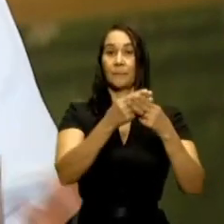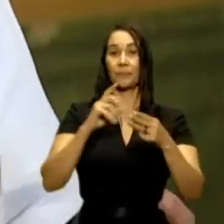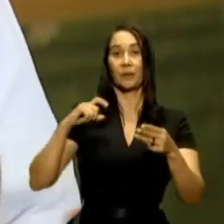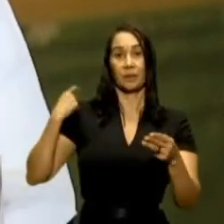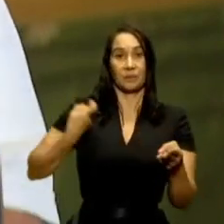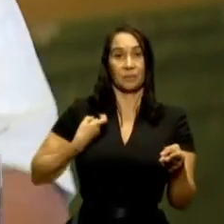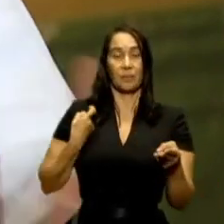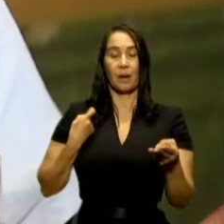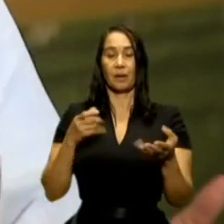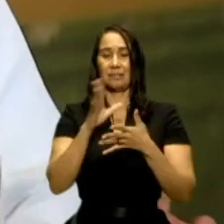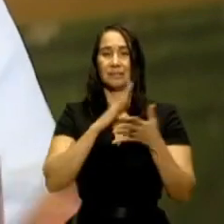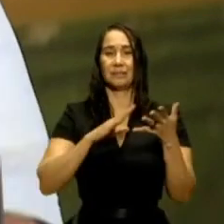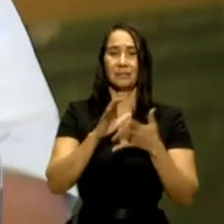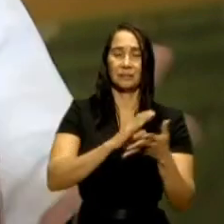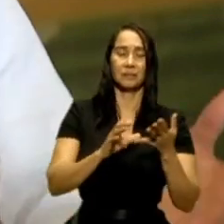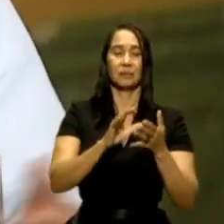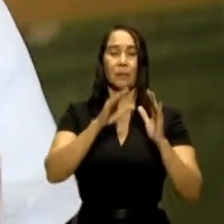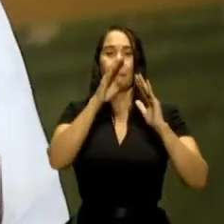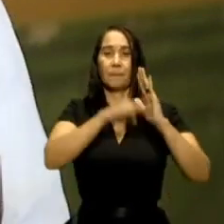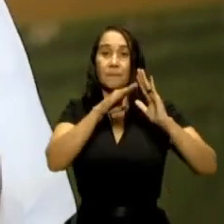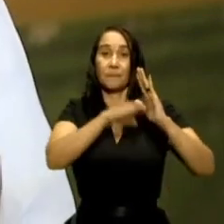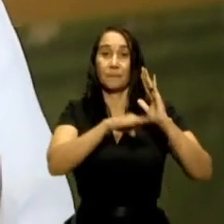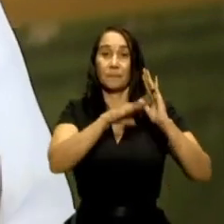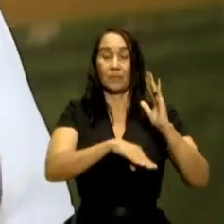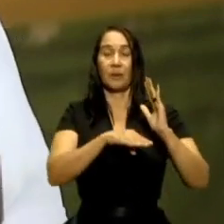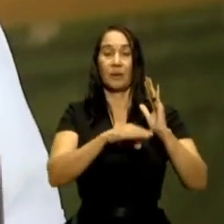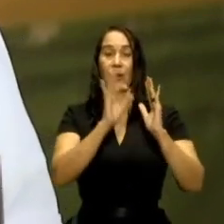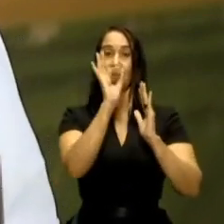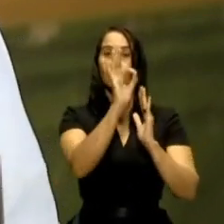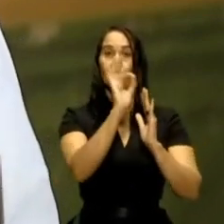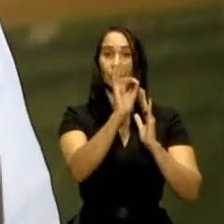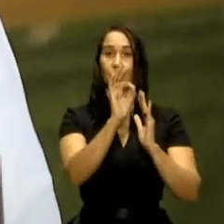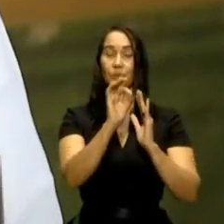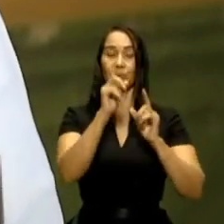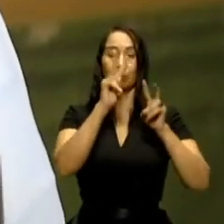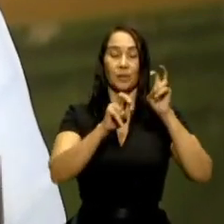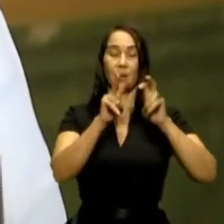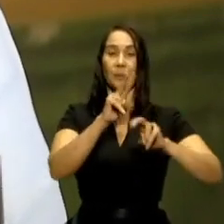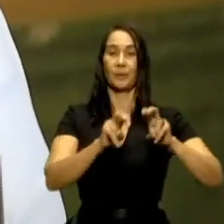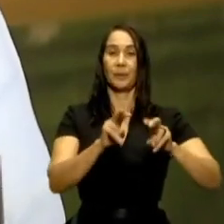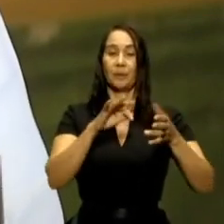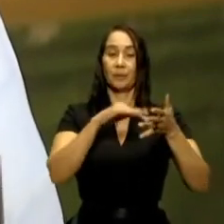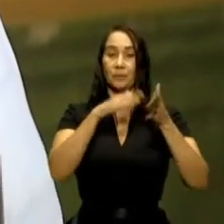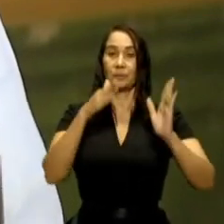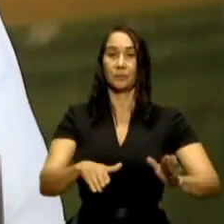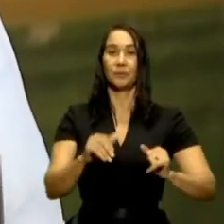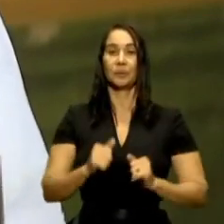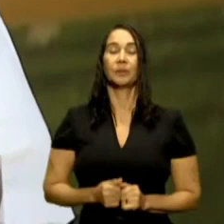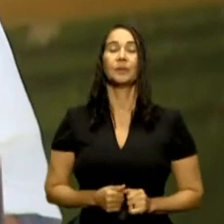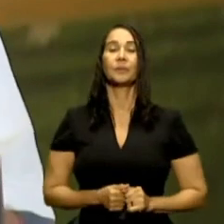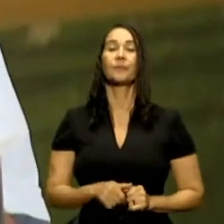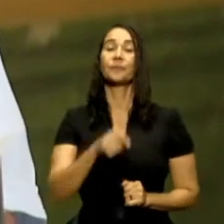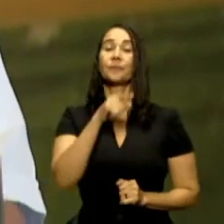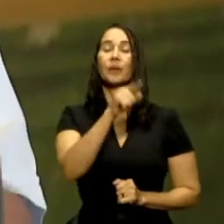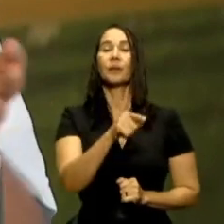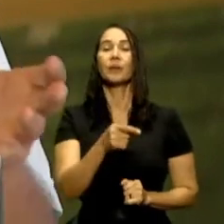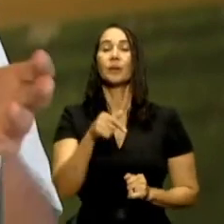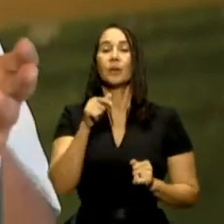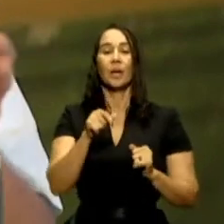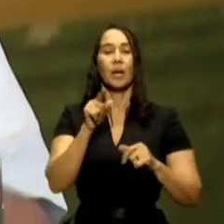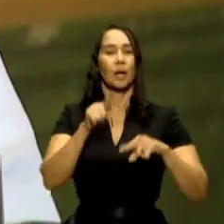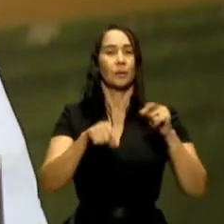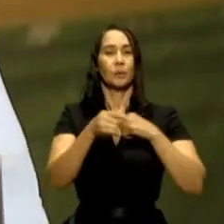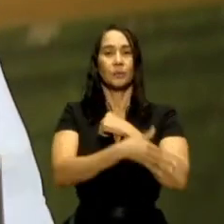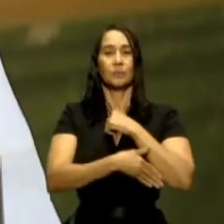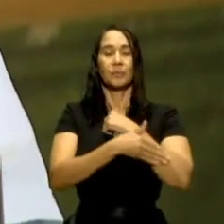El caos, el desacierto, bajamos los puntos en la prueba PISA, ¿verdad? Y eso está pasando en la